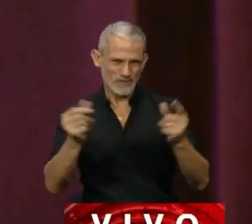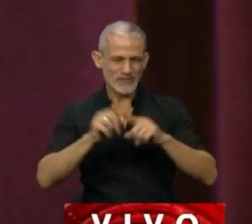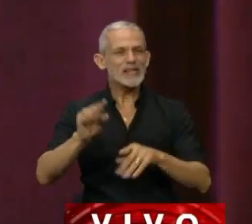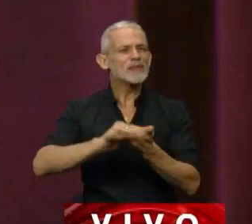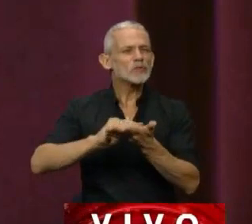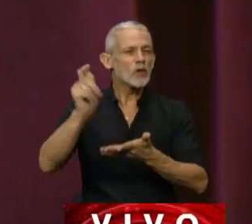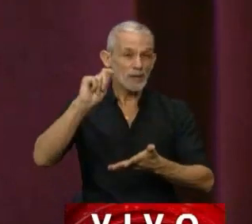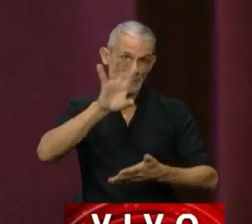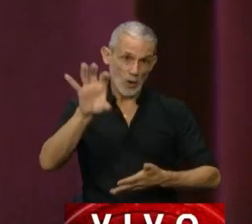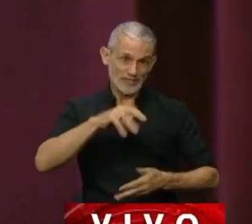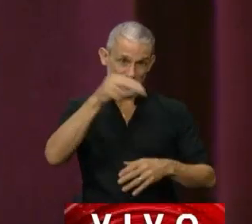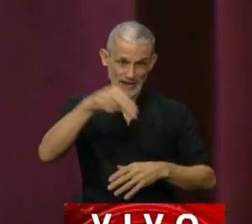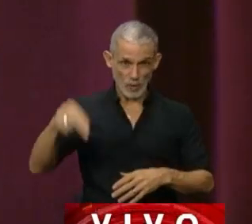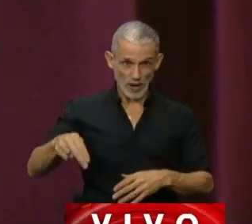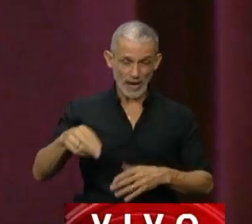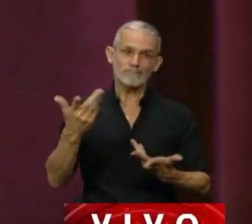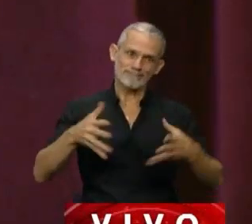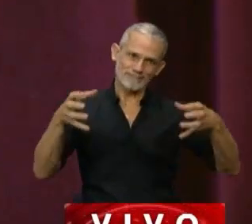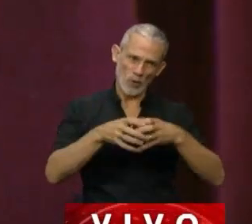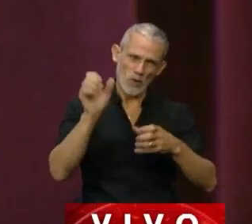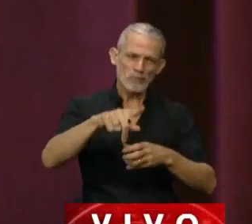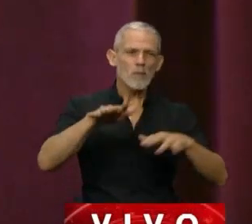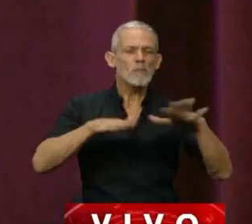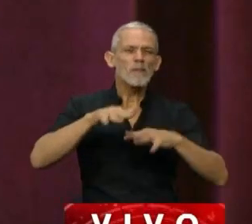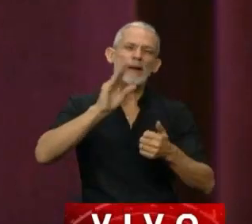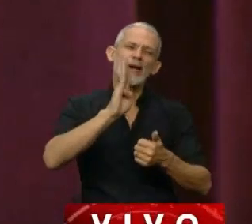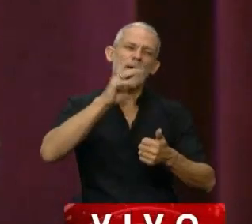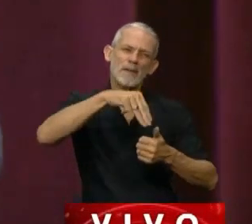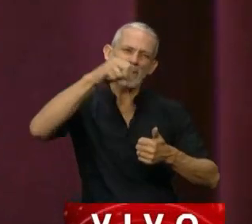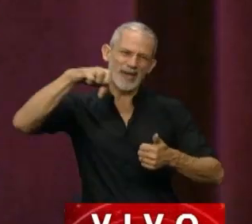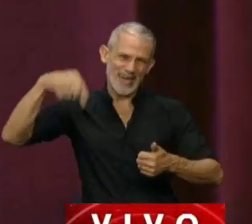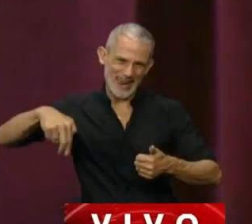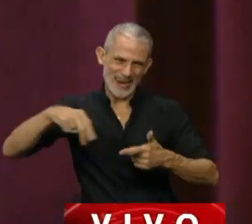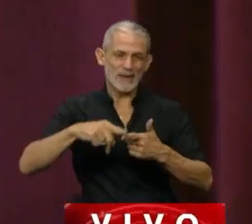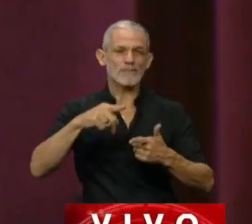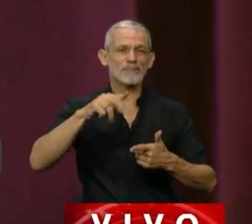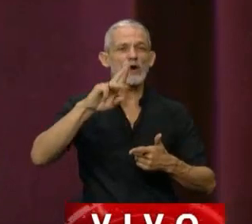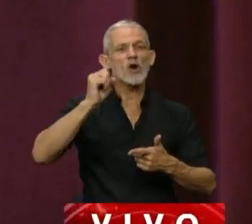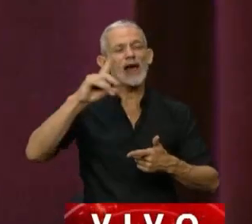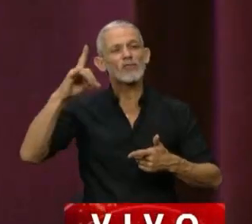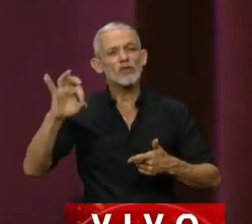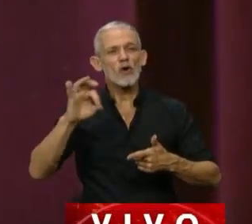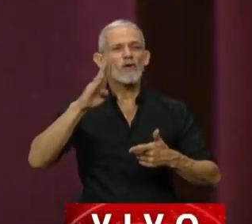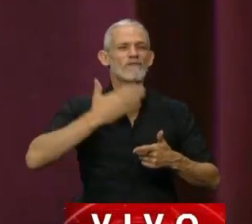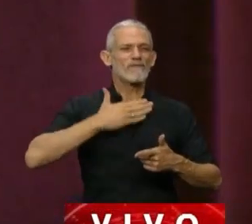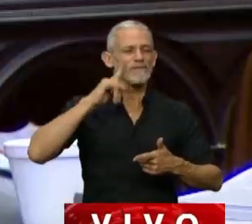el diputado por la provincia de Neuquén y por el interbloque del Movimiento Popular Neuquino, Rolando Figueroa.